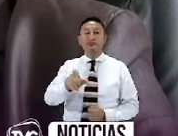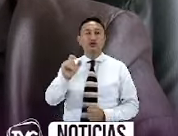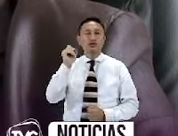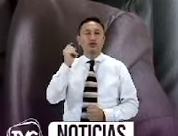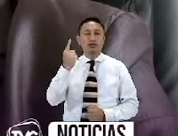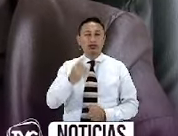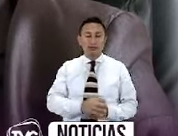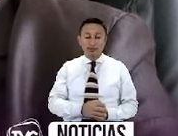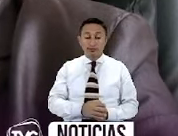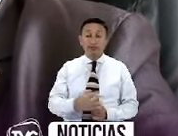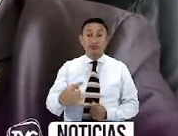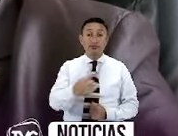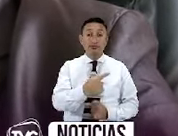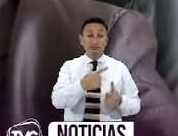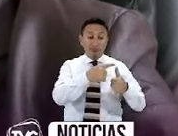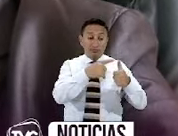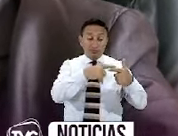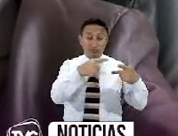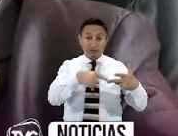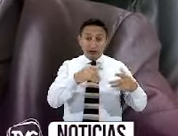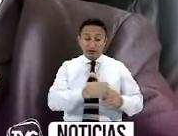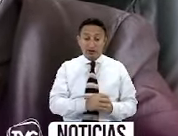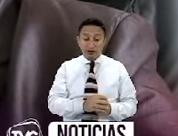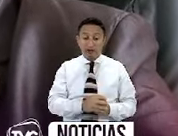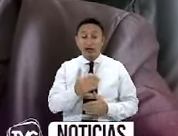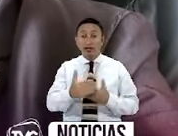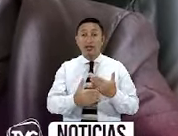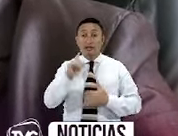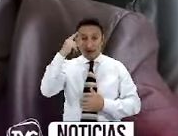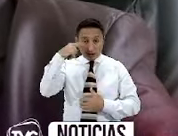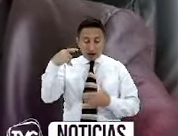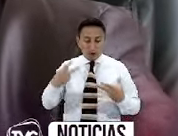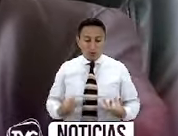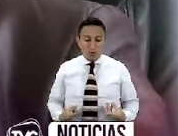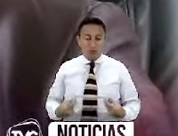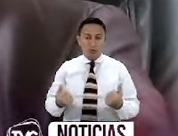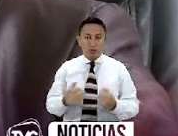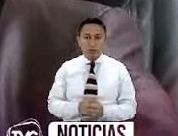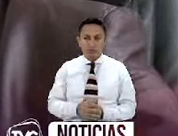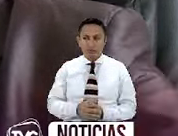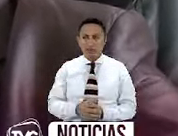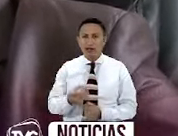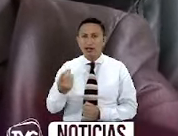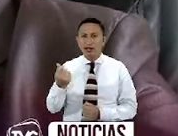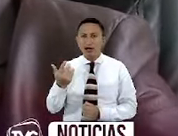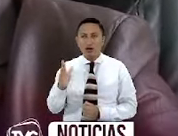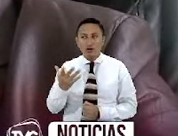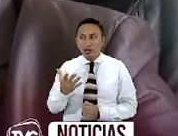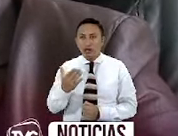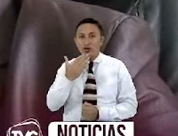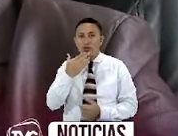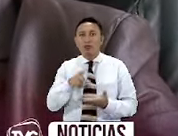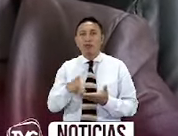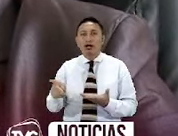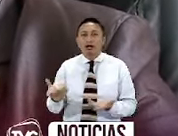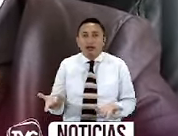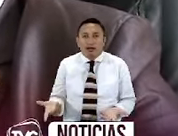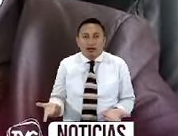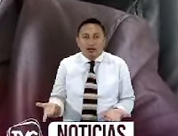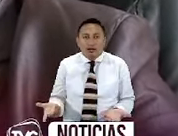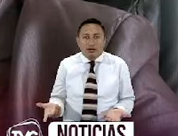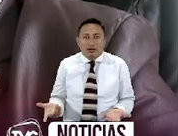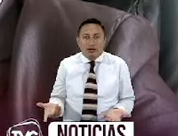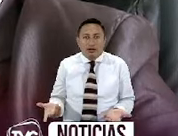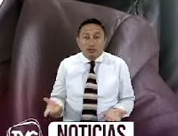esto necesariamente le va a traer gastos al Estado. ¿Y el Estado de dónde va a sacar estos recursos? Posiblemente